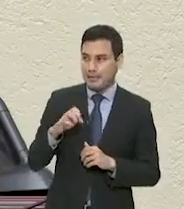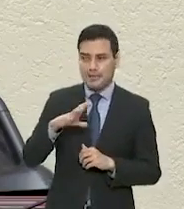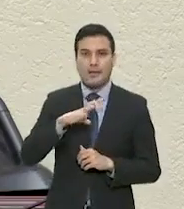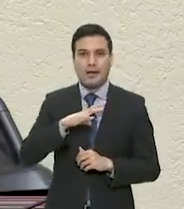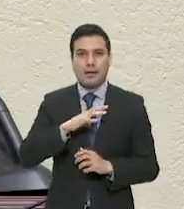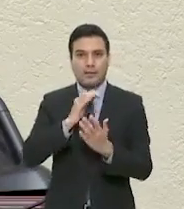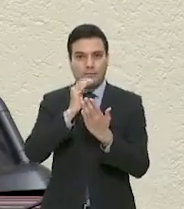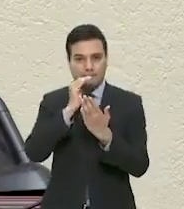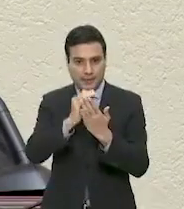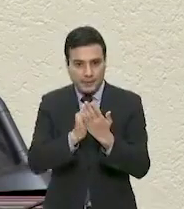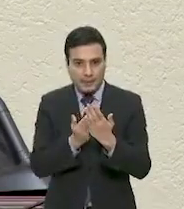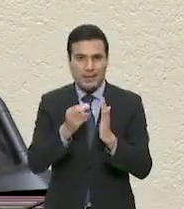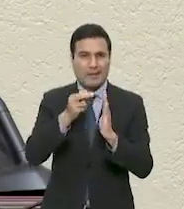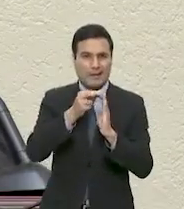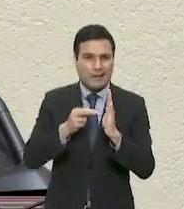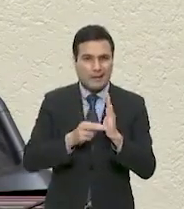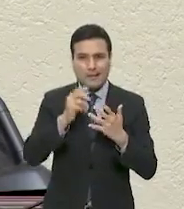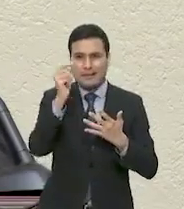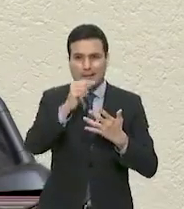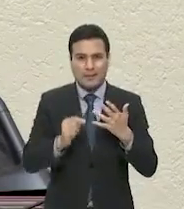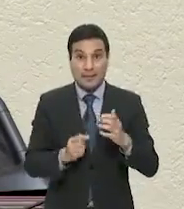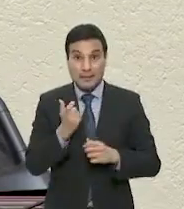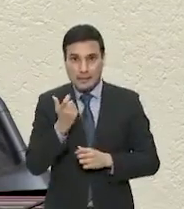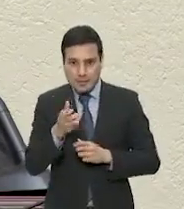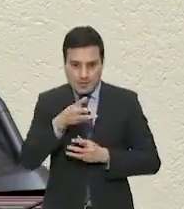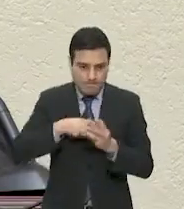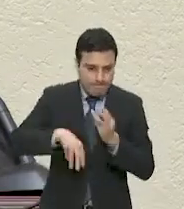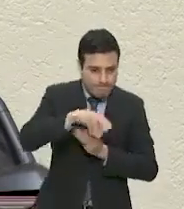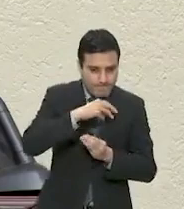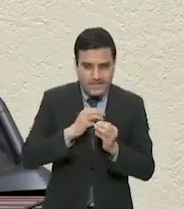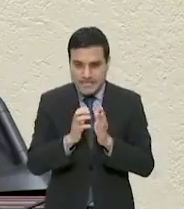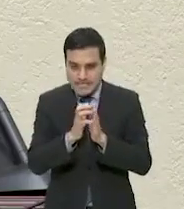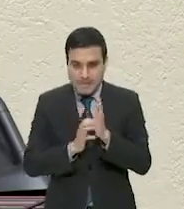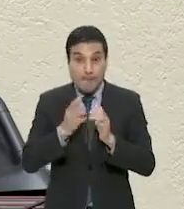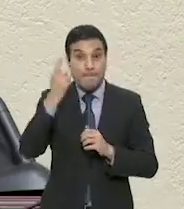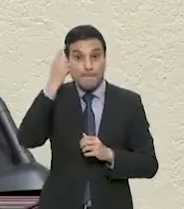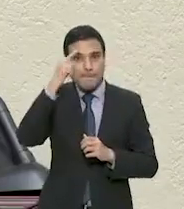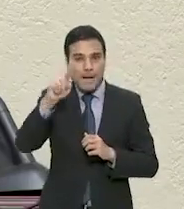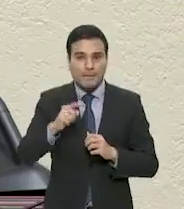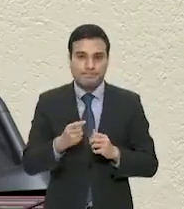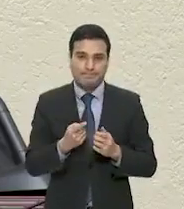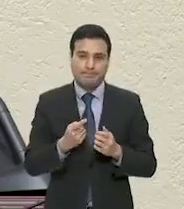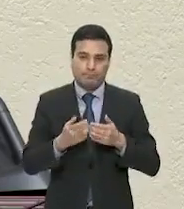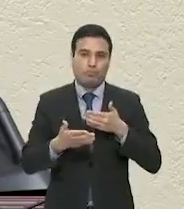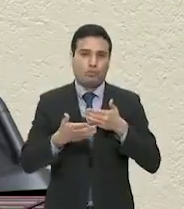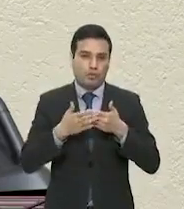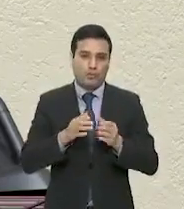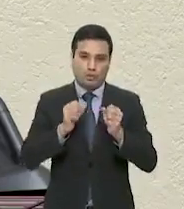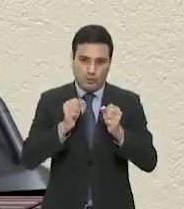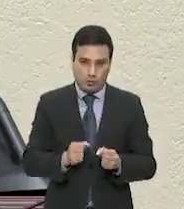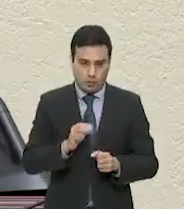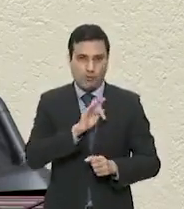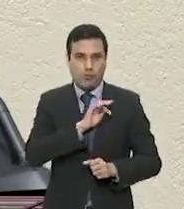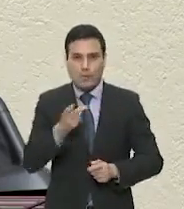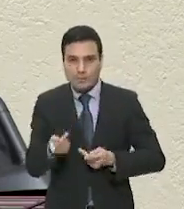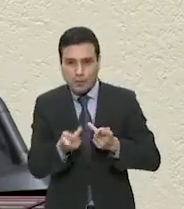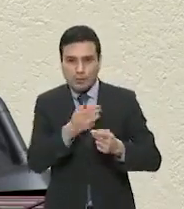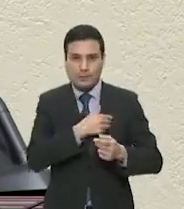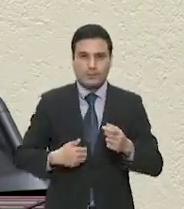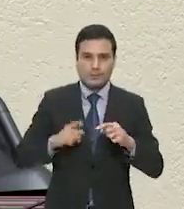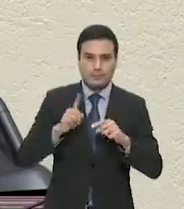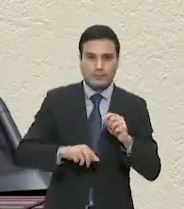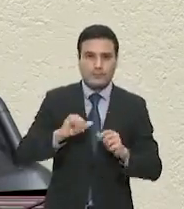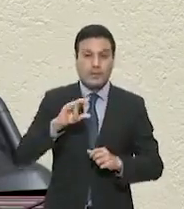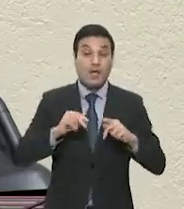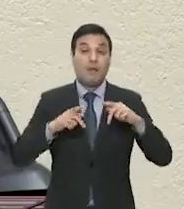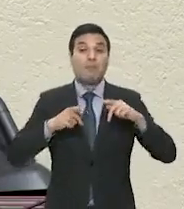recursos de su presupuesto de este año para garantizar el derecho de la ciudadanía a participar en este ejercicio democracia directa quien diga lo contrario simple y sencillamente